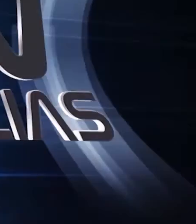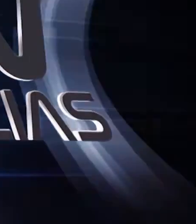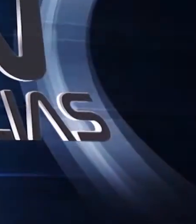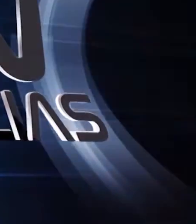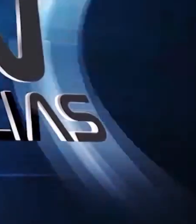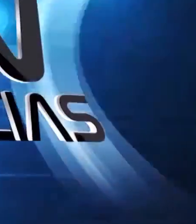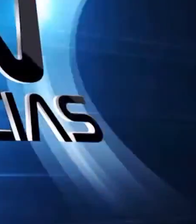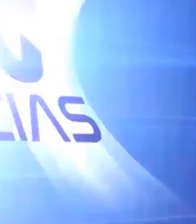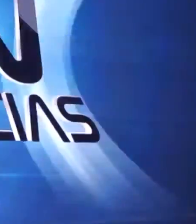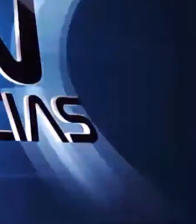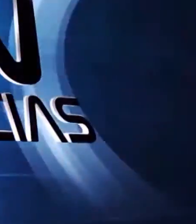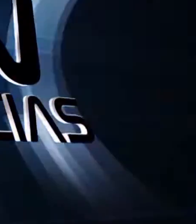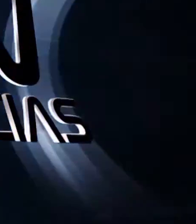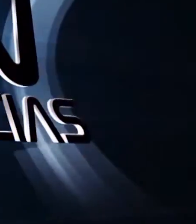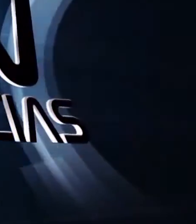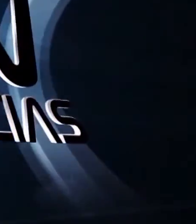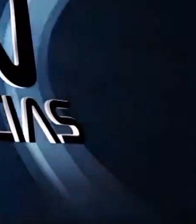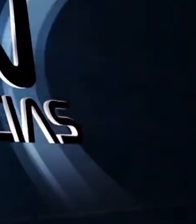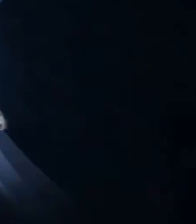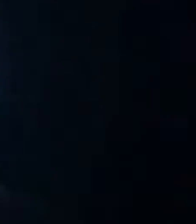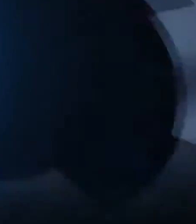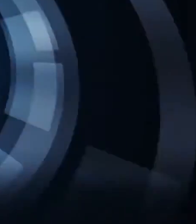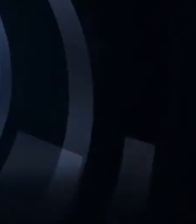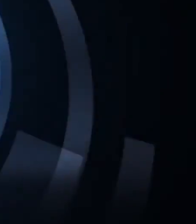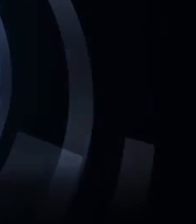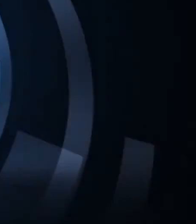Lechina de Lechina Comunidad Gracias.